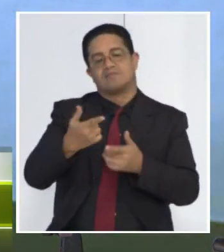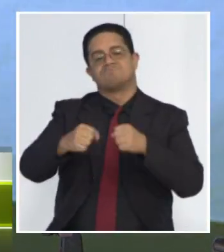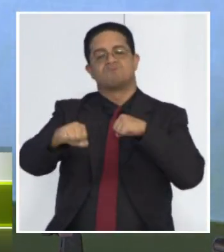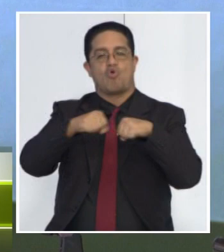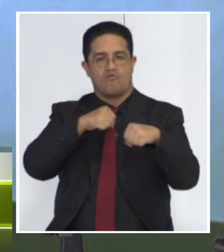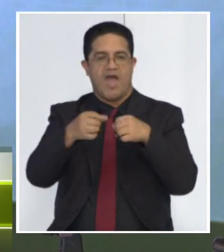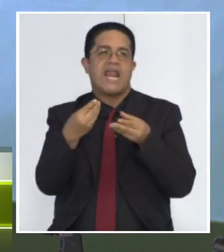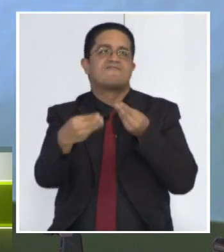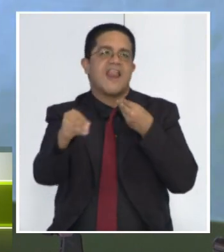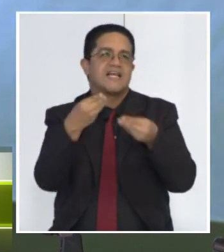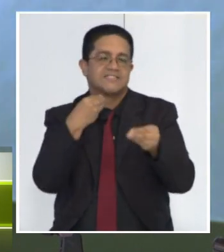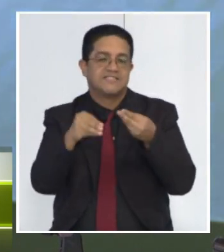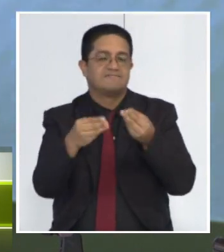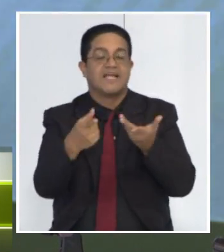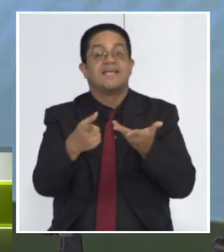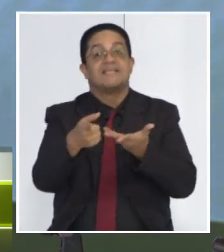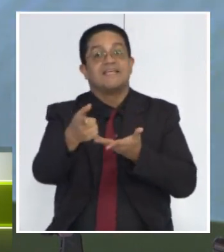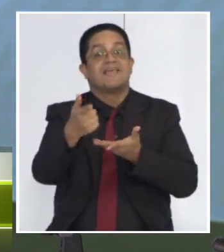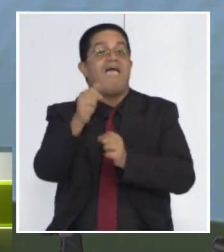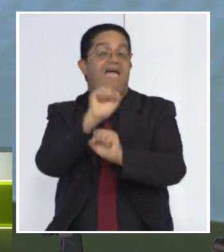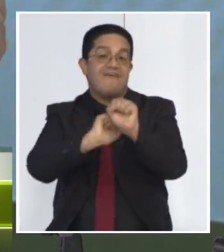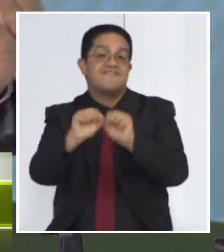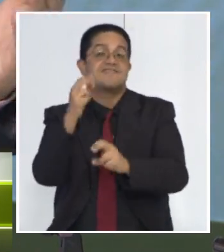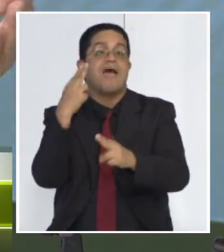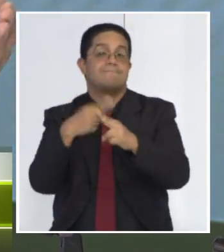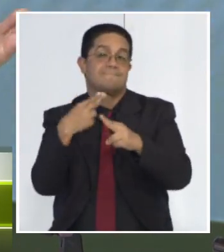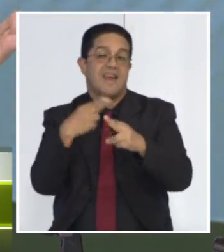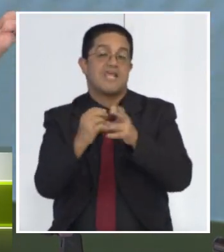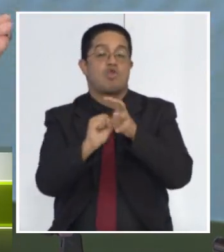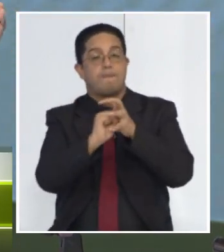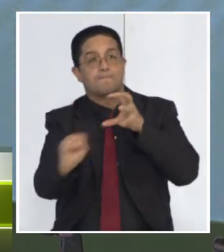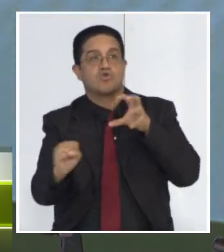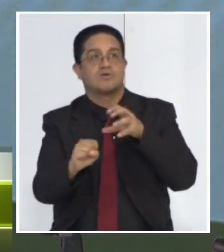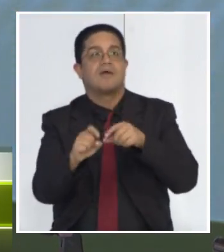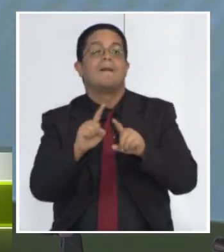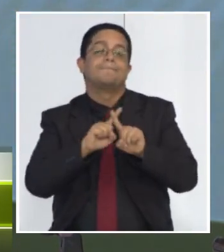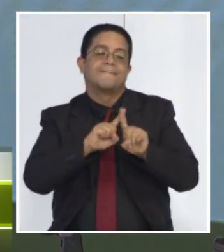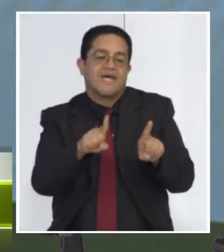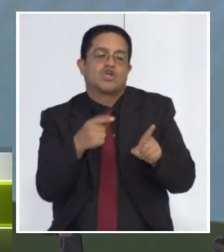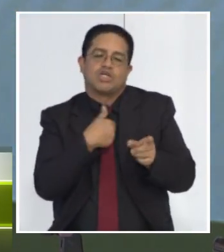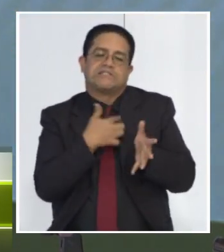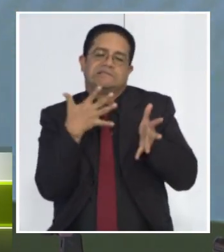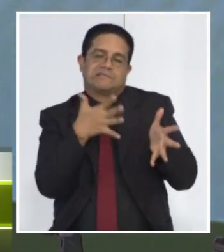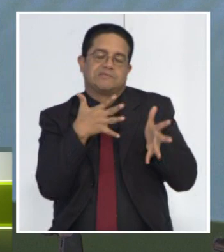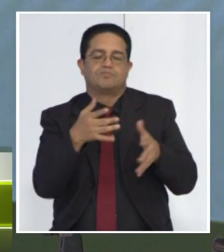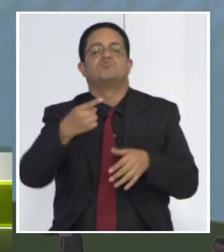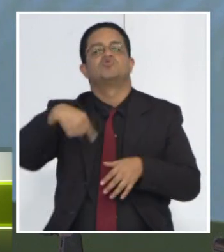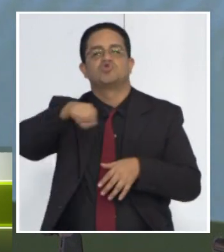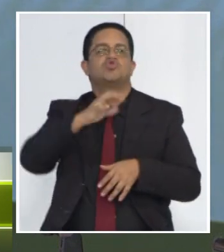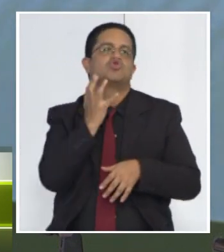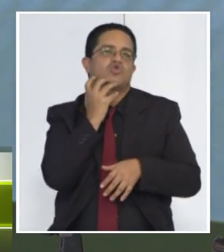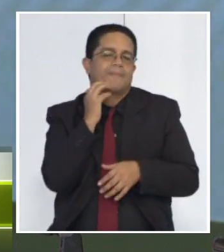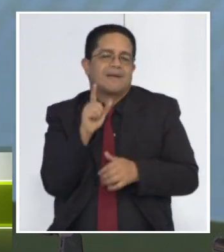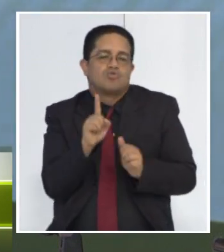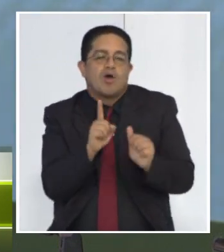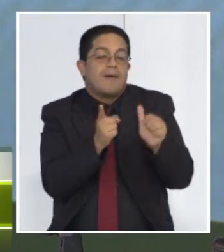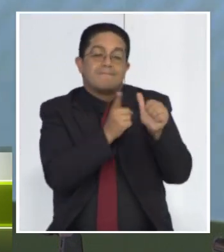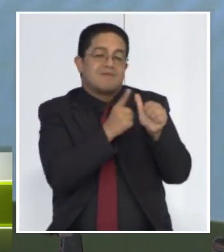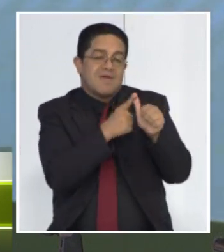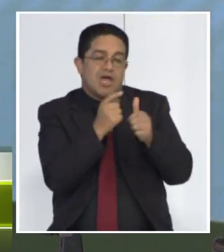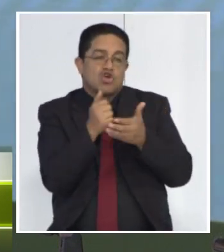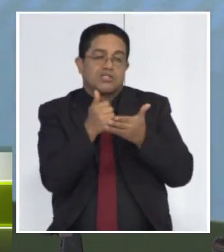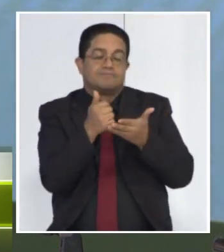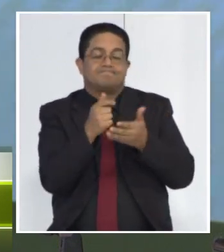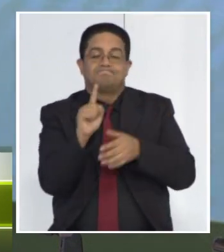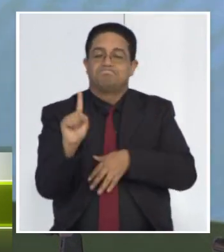y disminuya el riesgo de luxación. Entonces, claro, eso tiene una indicación. Por ejemplo, nosotros somos pioneros de la doble movilidad, vino